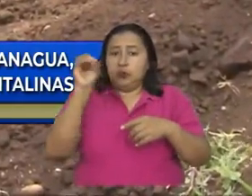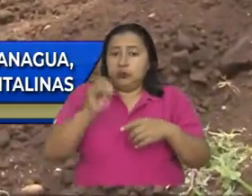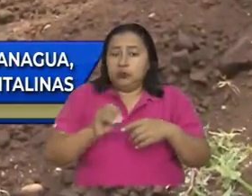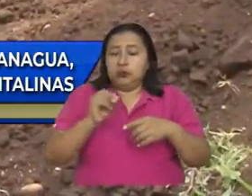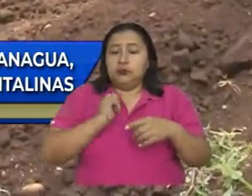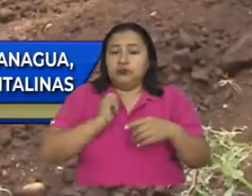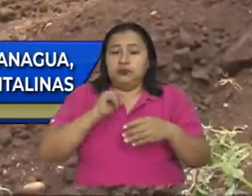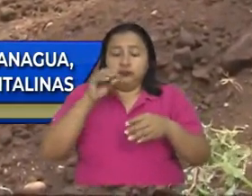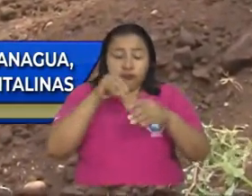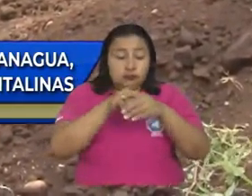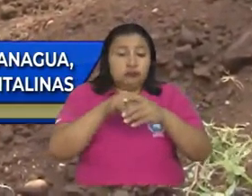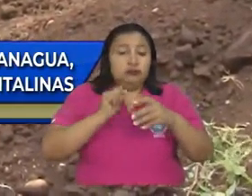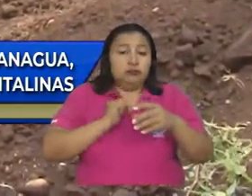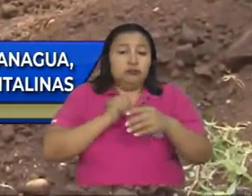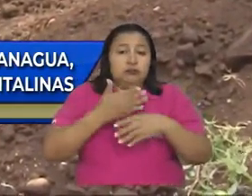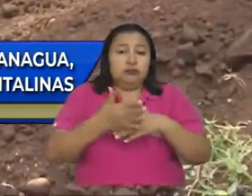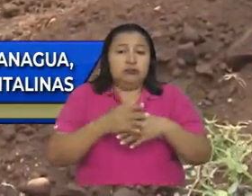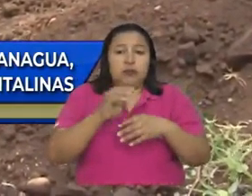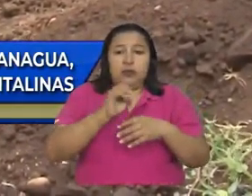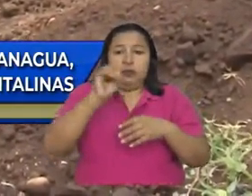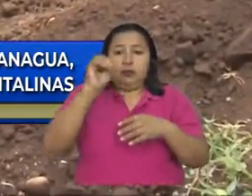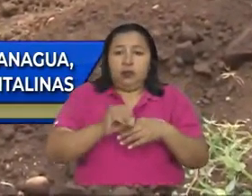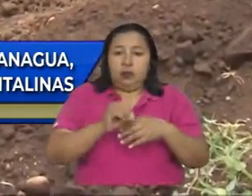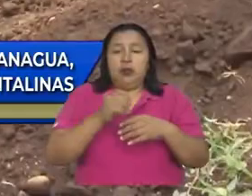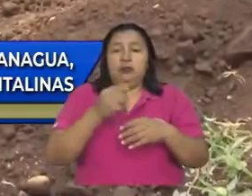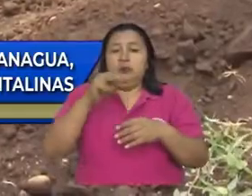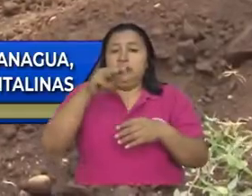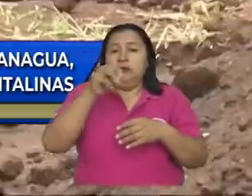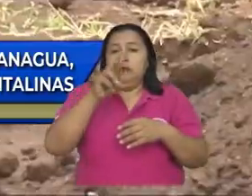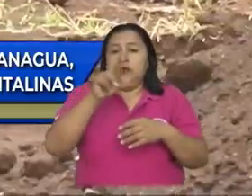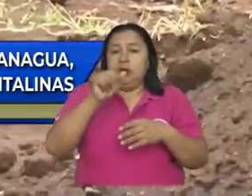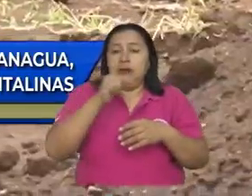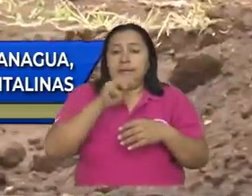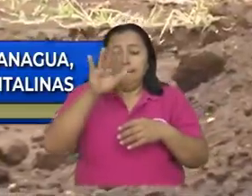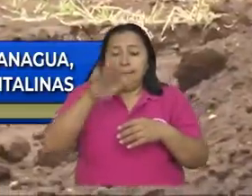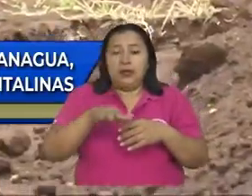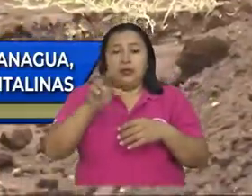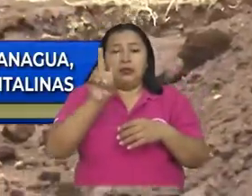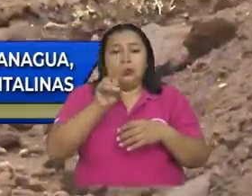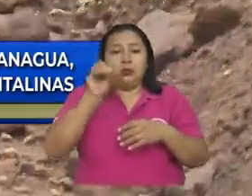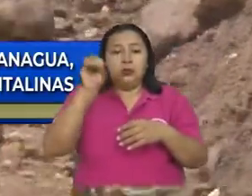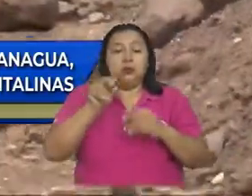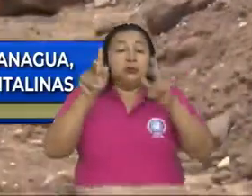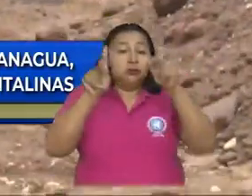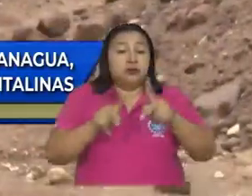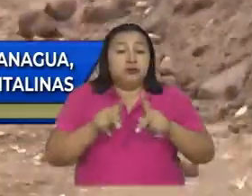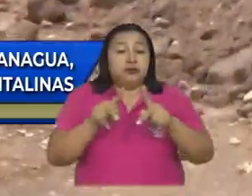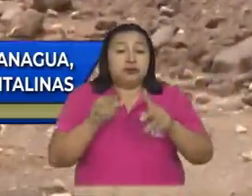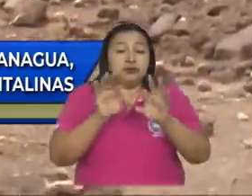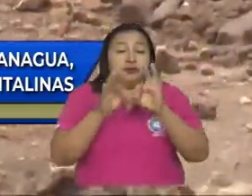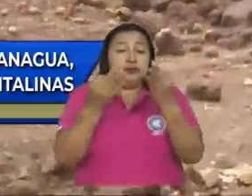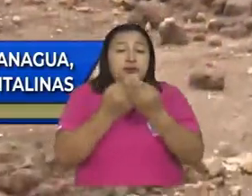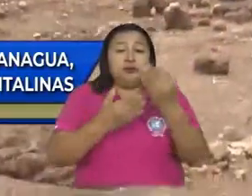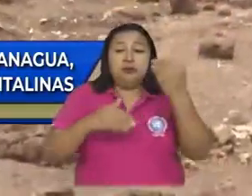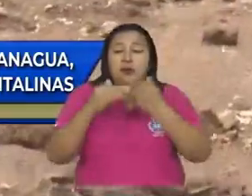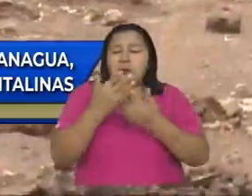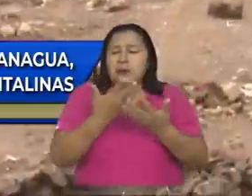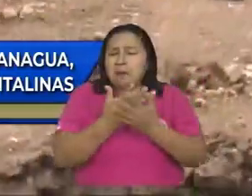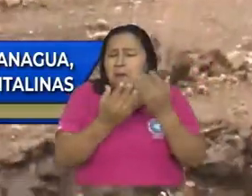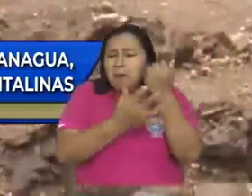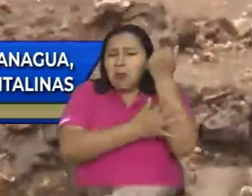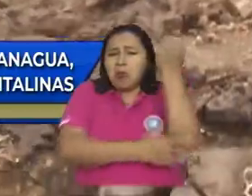es de mora la que tenemos. Imagínense nosotros que las personas más, las familias más humildes,